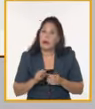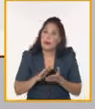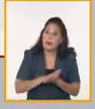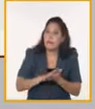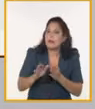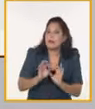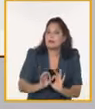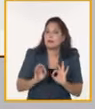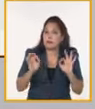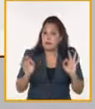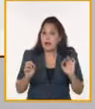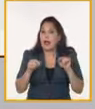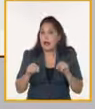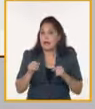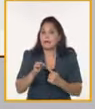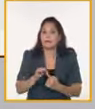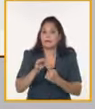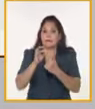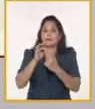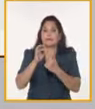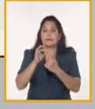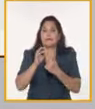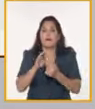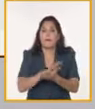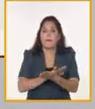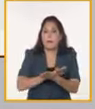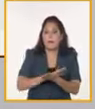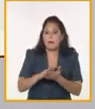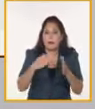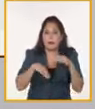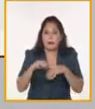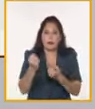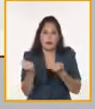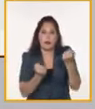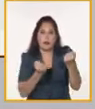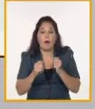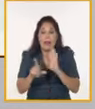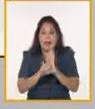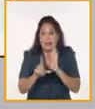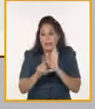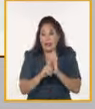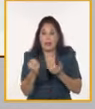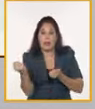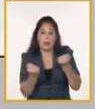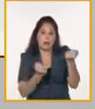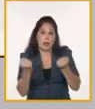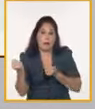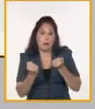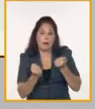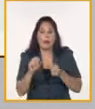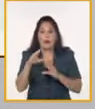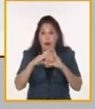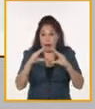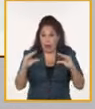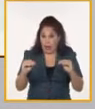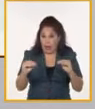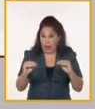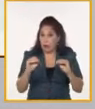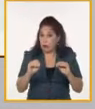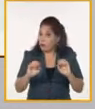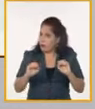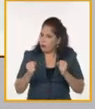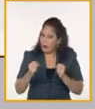especiales Aquí hay una excepción de los permisos que da el mitran el mitran da la licencia operación de transporte y ese carro tiene que estar Alguien